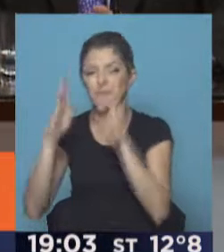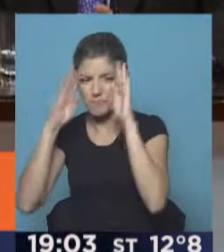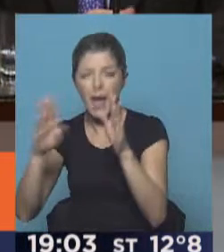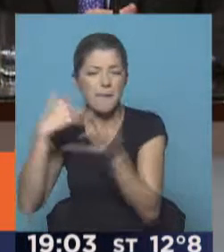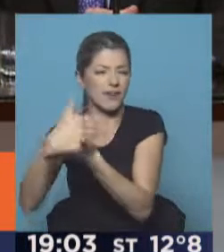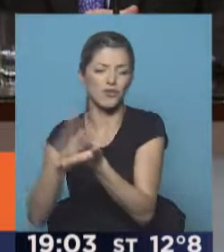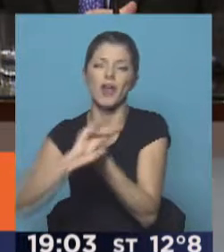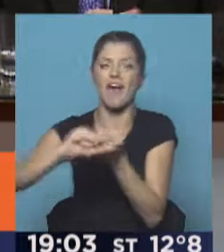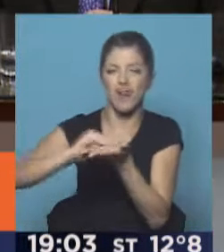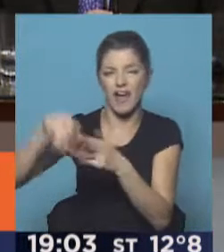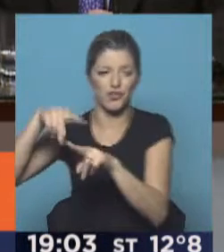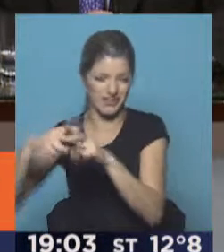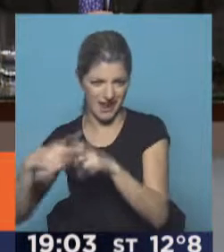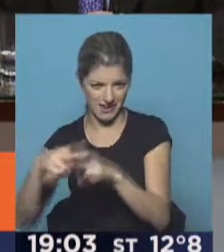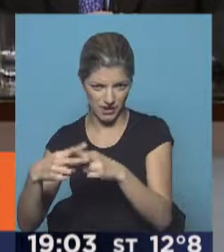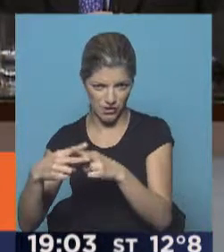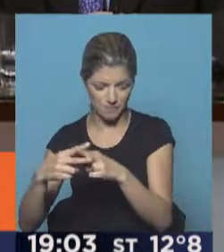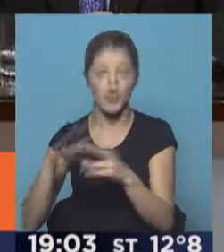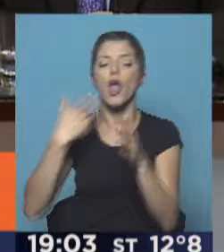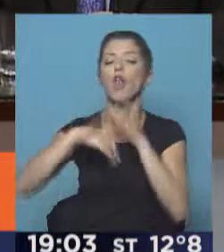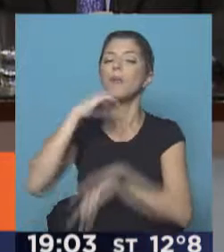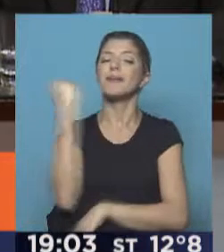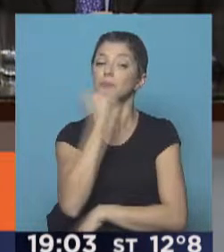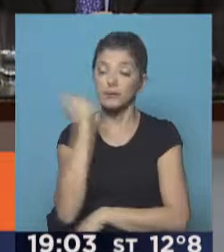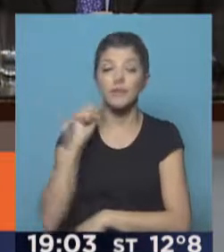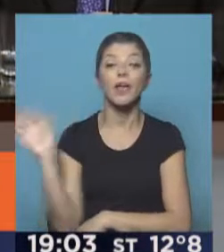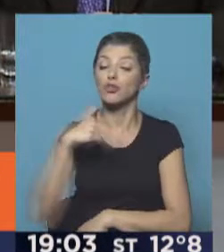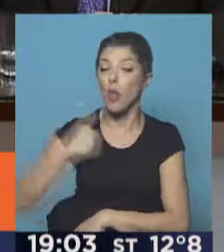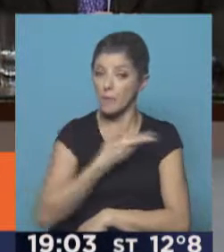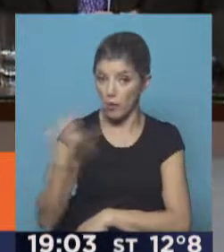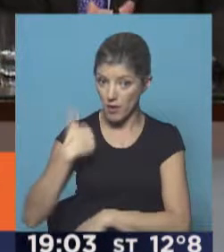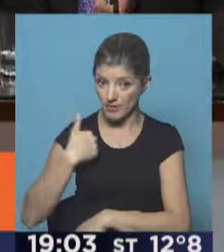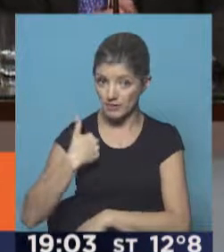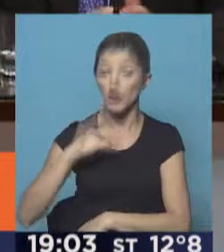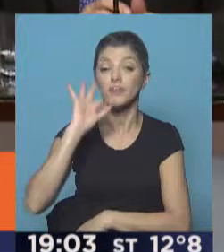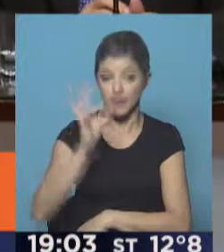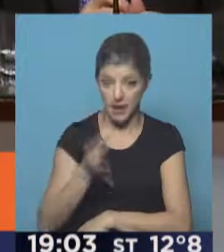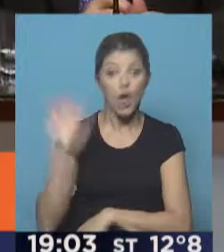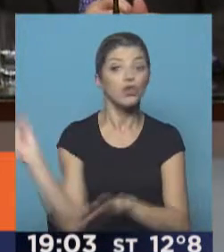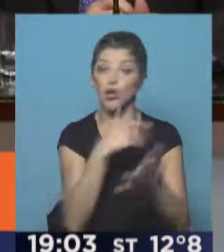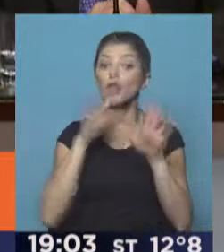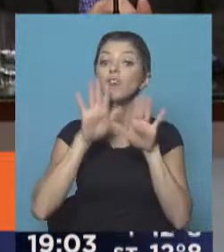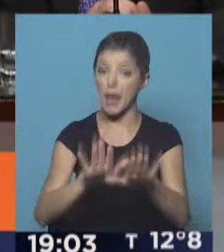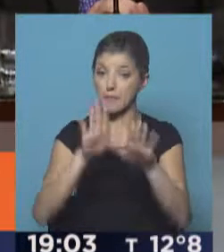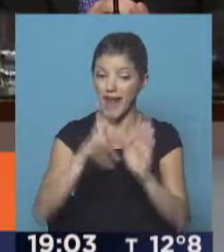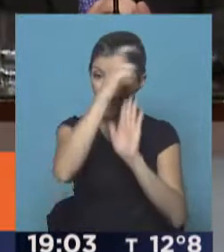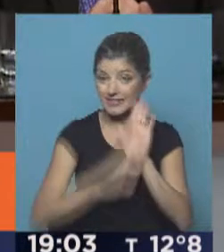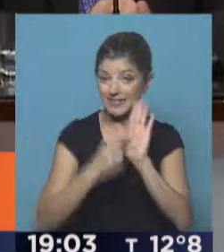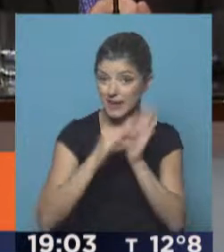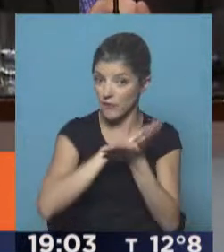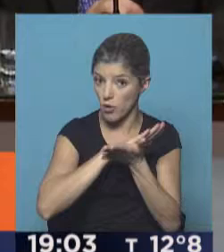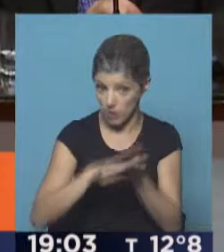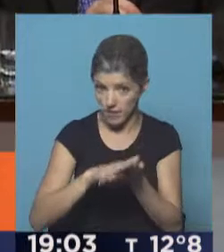abogados y que lo importante es que la gente sepa que tiene que esperar la nueva tarifa, que la va a poder pagar en